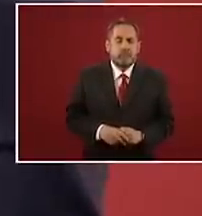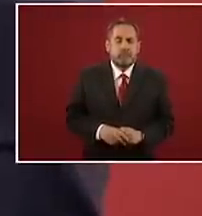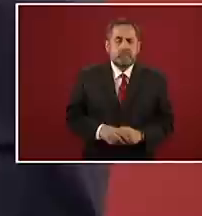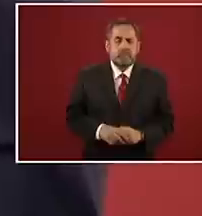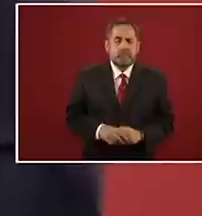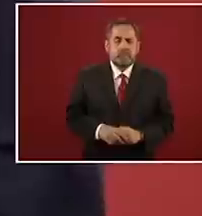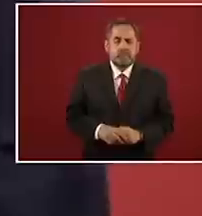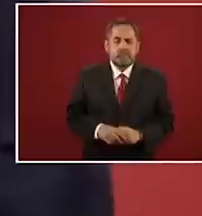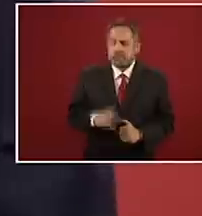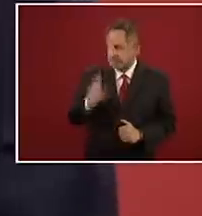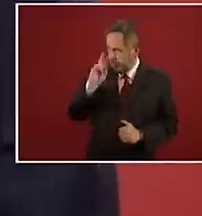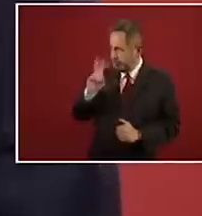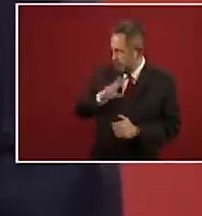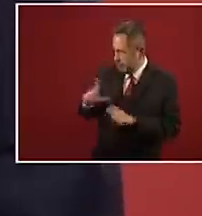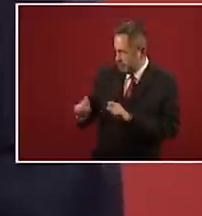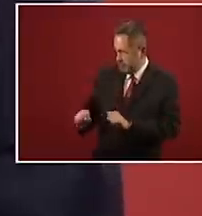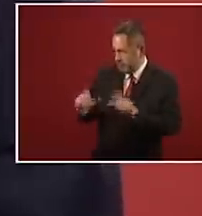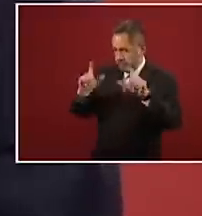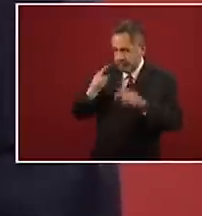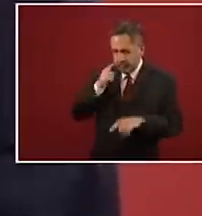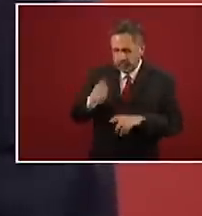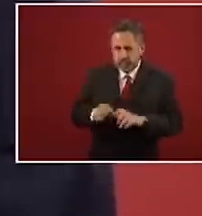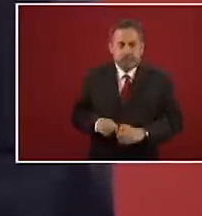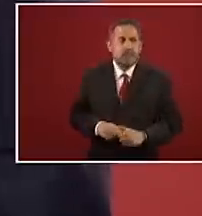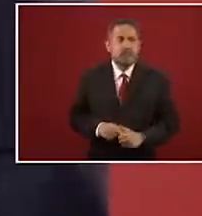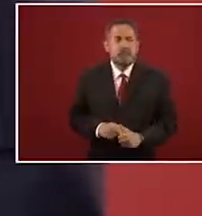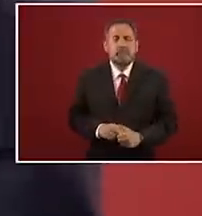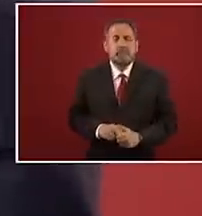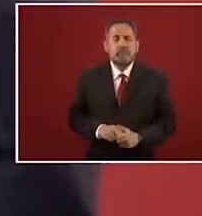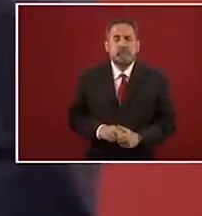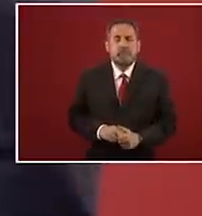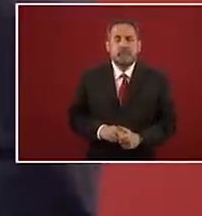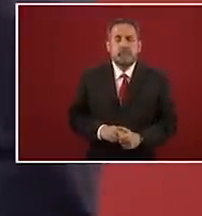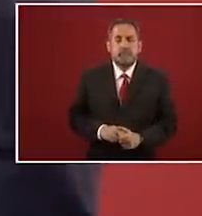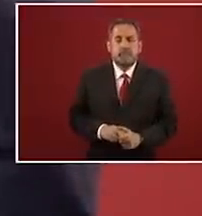A ver si tenemos las fotos.